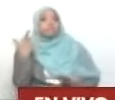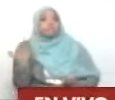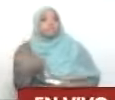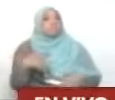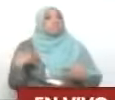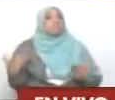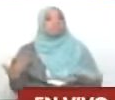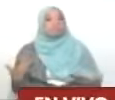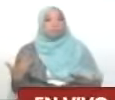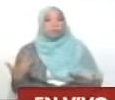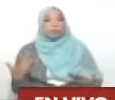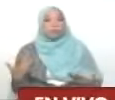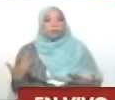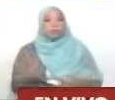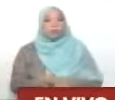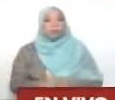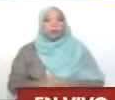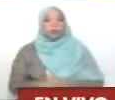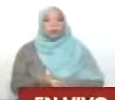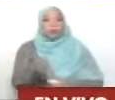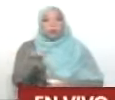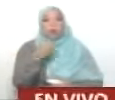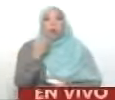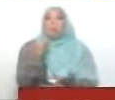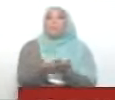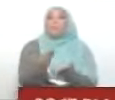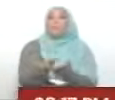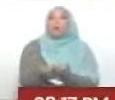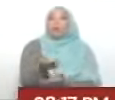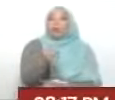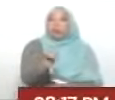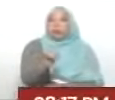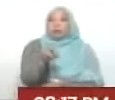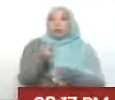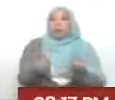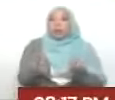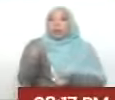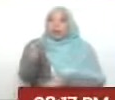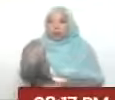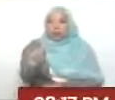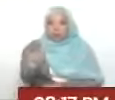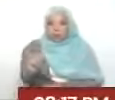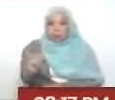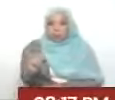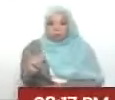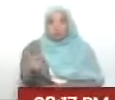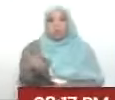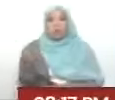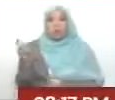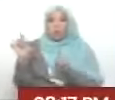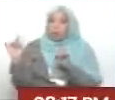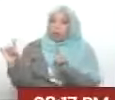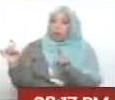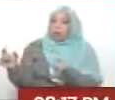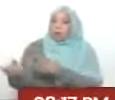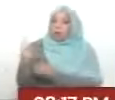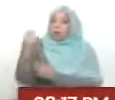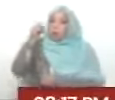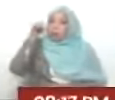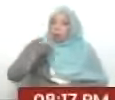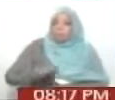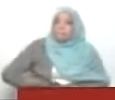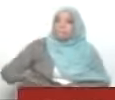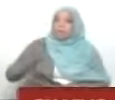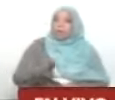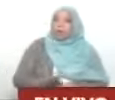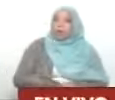todo, yo tengo una propuesta. Las siete transformaciones que el pueblo diseñó. Las